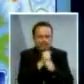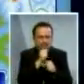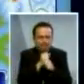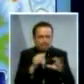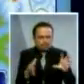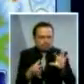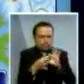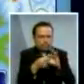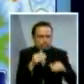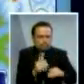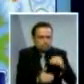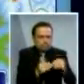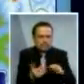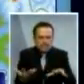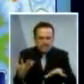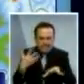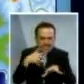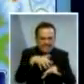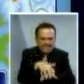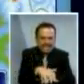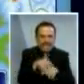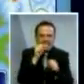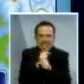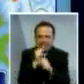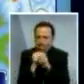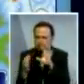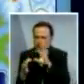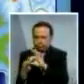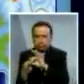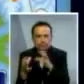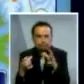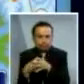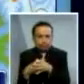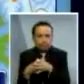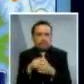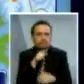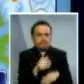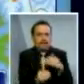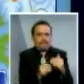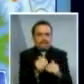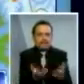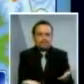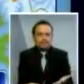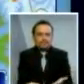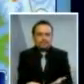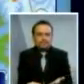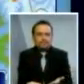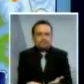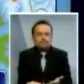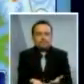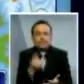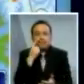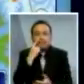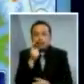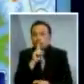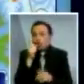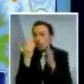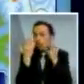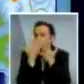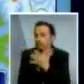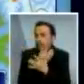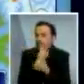un proceso de integración, de trabajo en equipo, eso se está avanzando. Pero no confundamos los